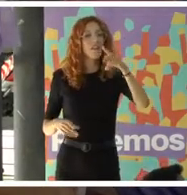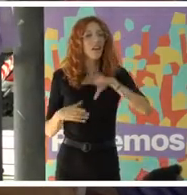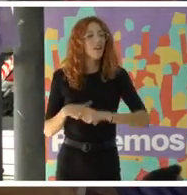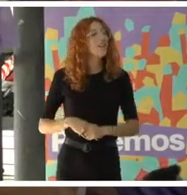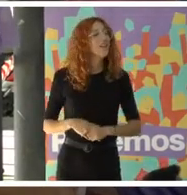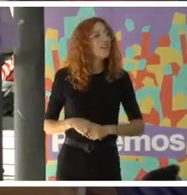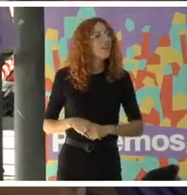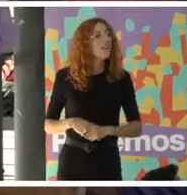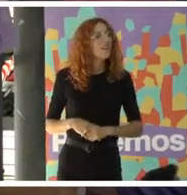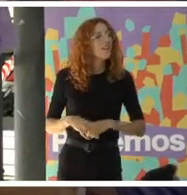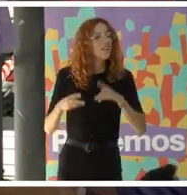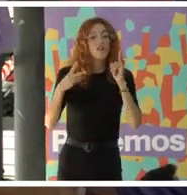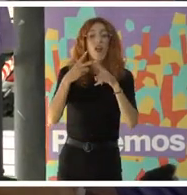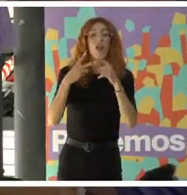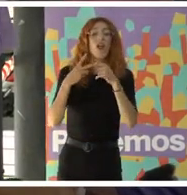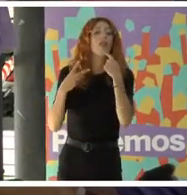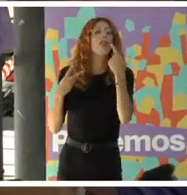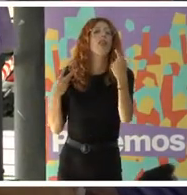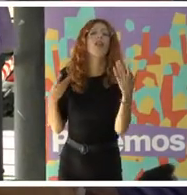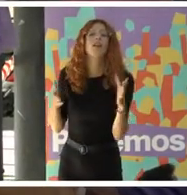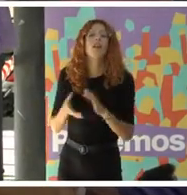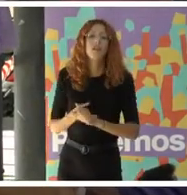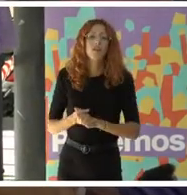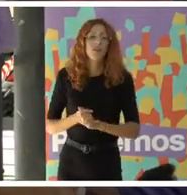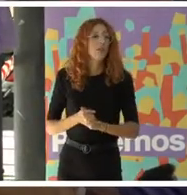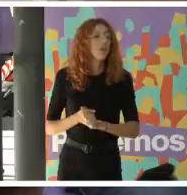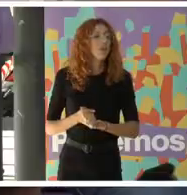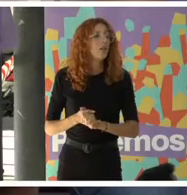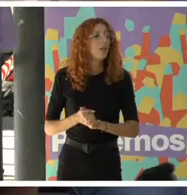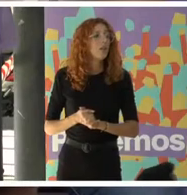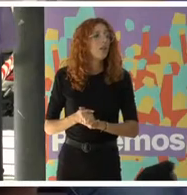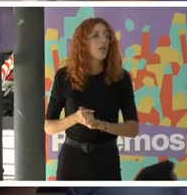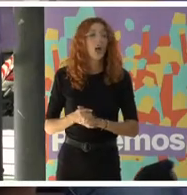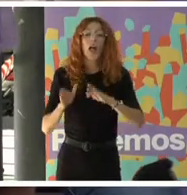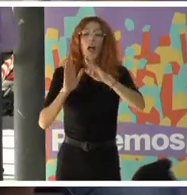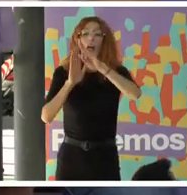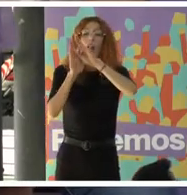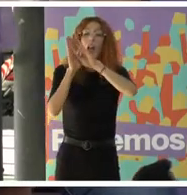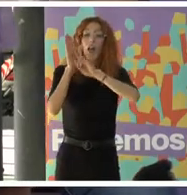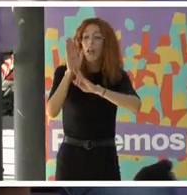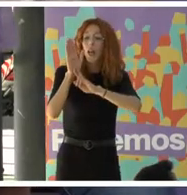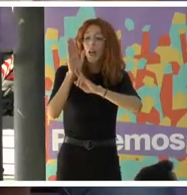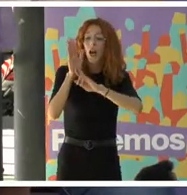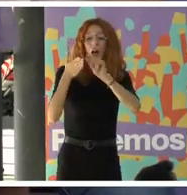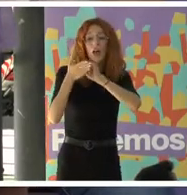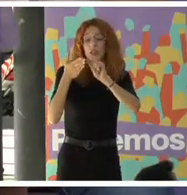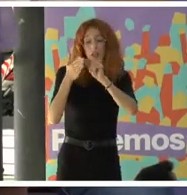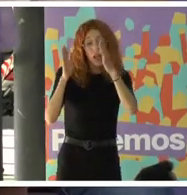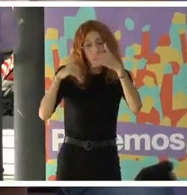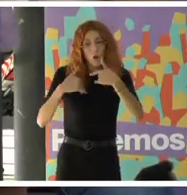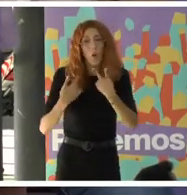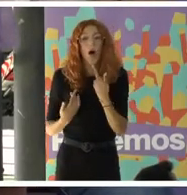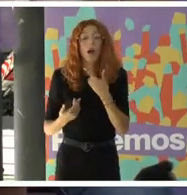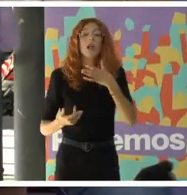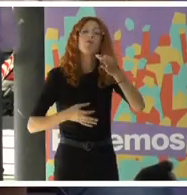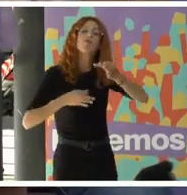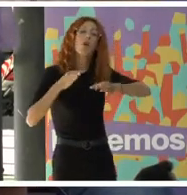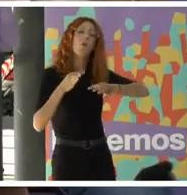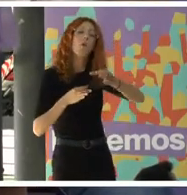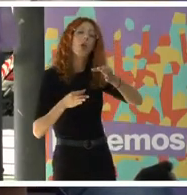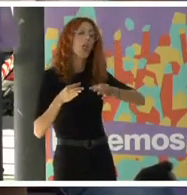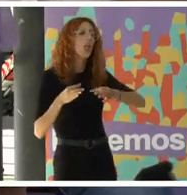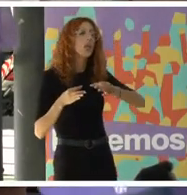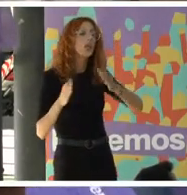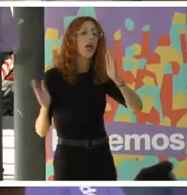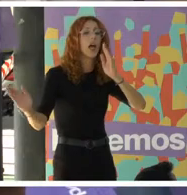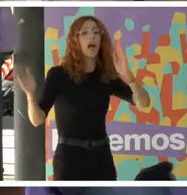la segunda, va y nos dice, hay una regla no escrita, y es que los jueces,